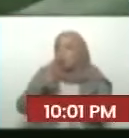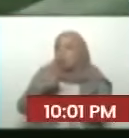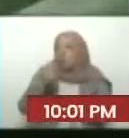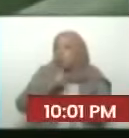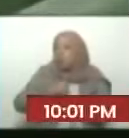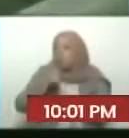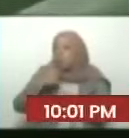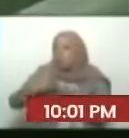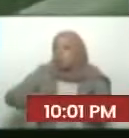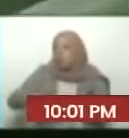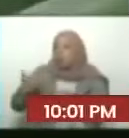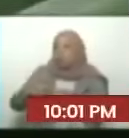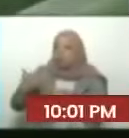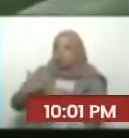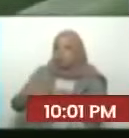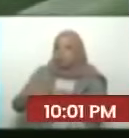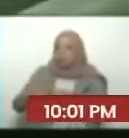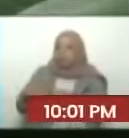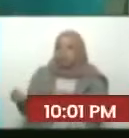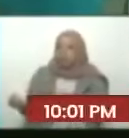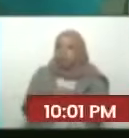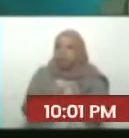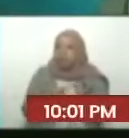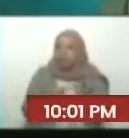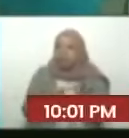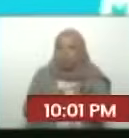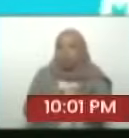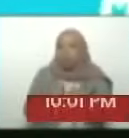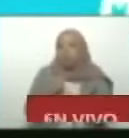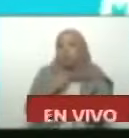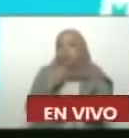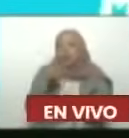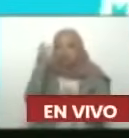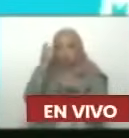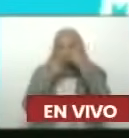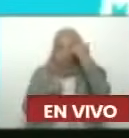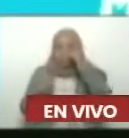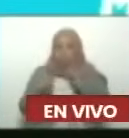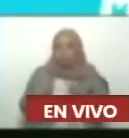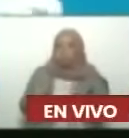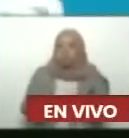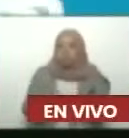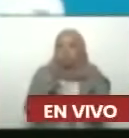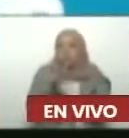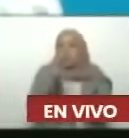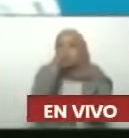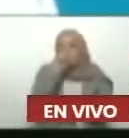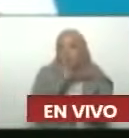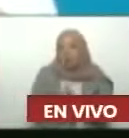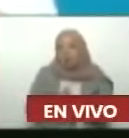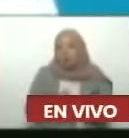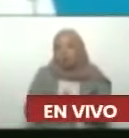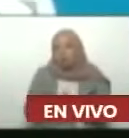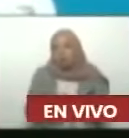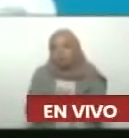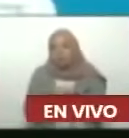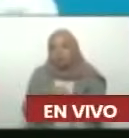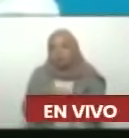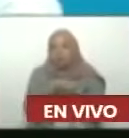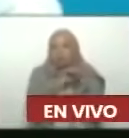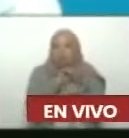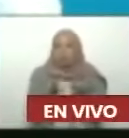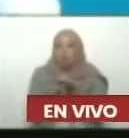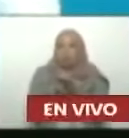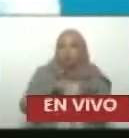usted sabe, que siempre todos lo votábamos y lo votábamos. Después que gana el presidente Chávez, a los 3 años, con el Ministerio de Ambiente,